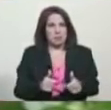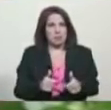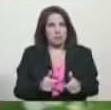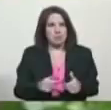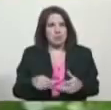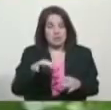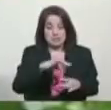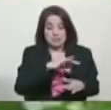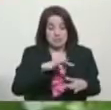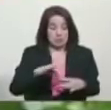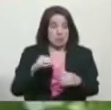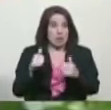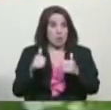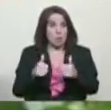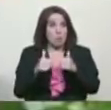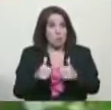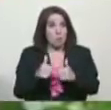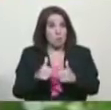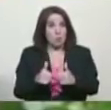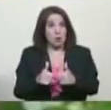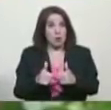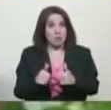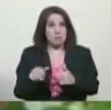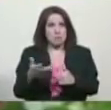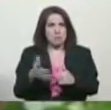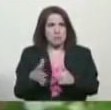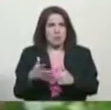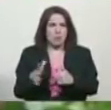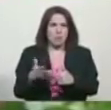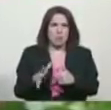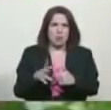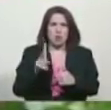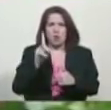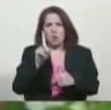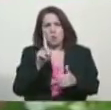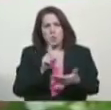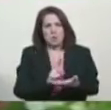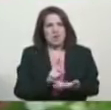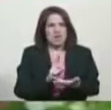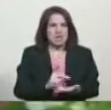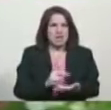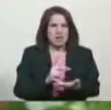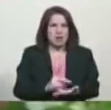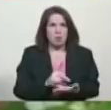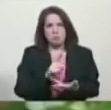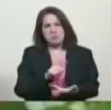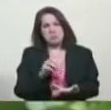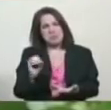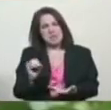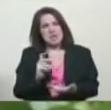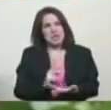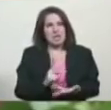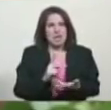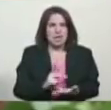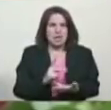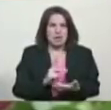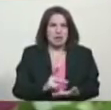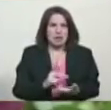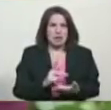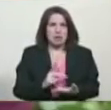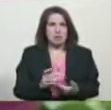semilla muy buena. Da aproximadamente de 1 kilo, 10 kilos promedio bajito.